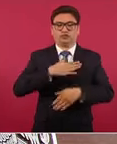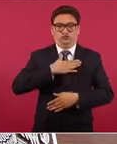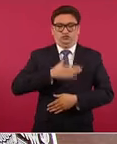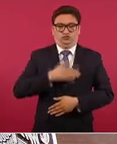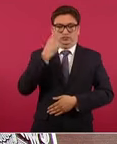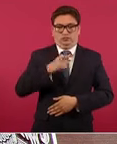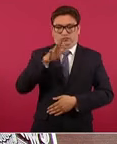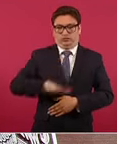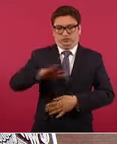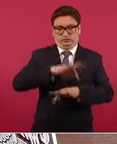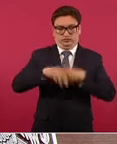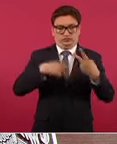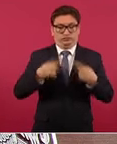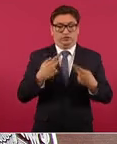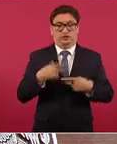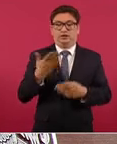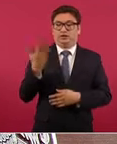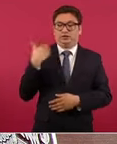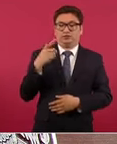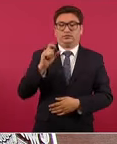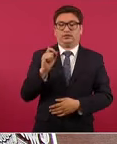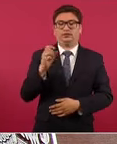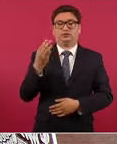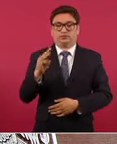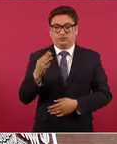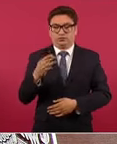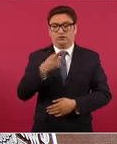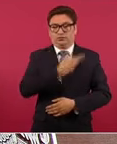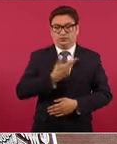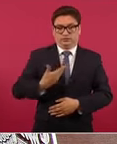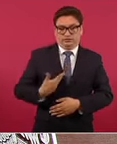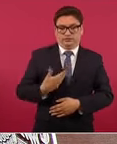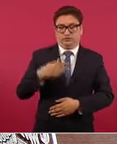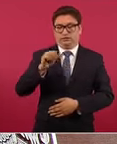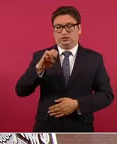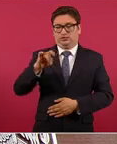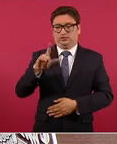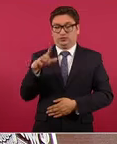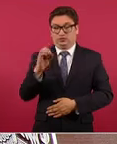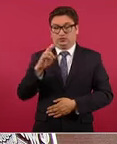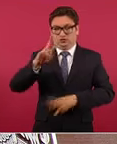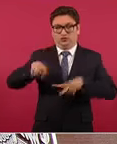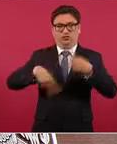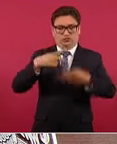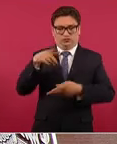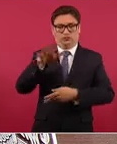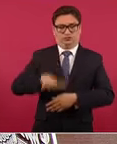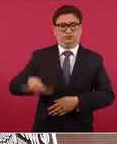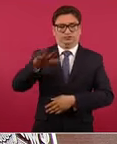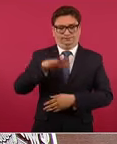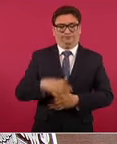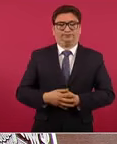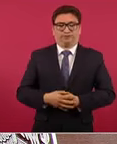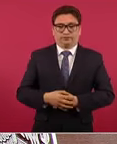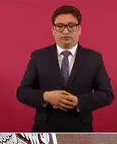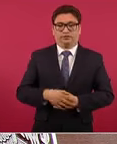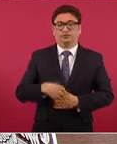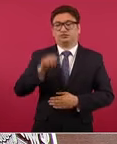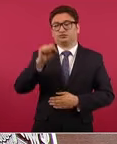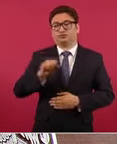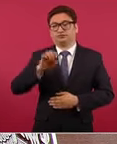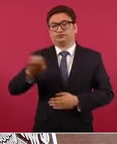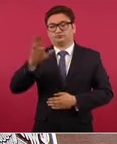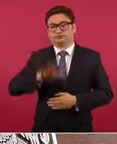guarijío el pasado 20 de mayo el presidente lópez obrador estuvo en esa región del sureste de